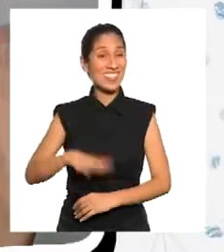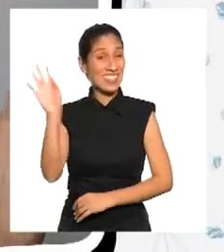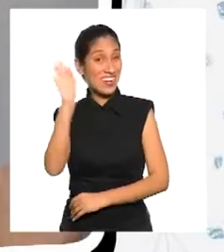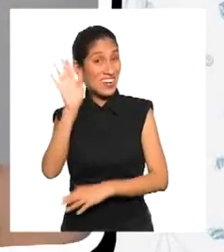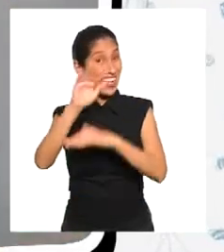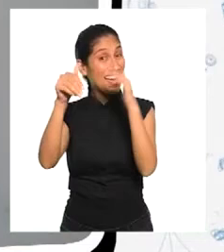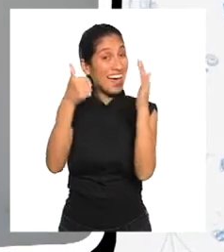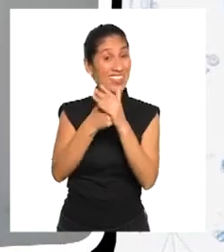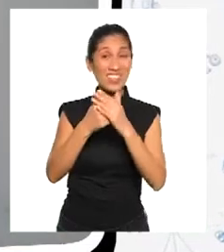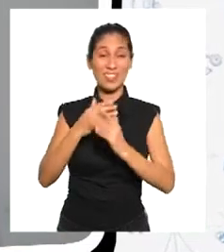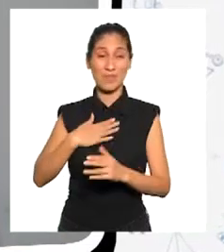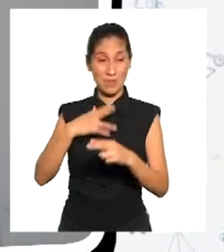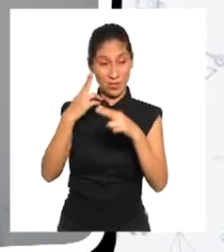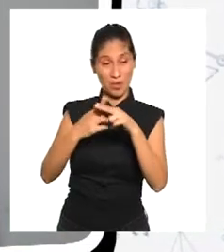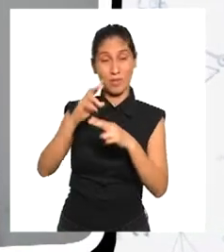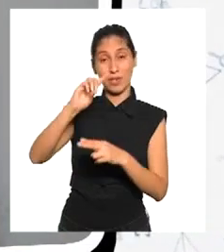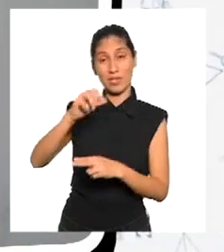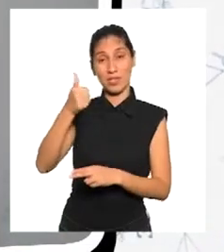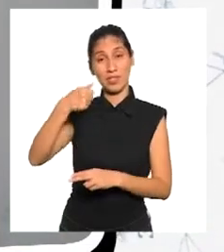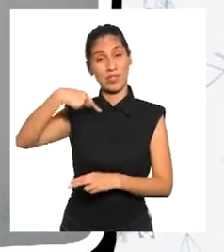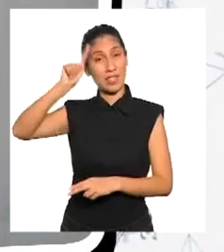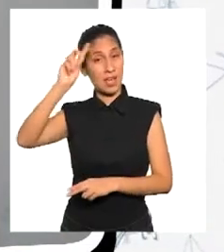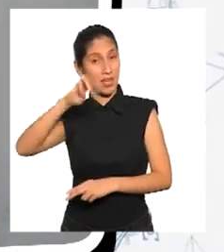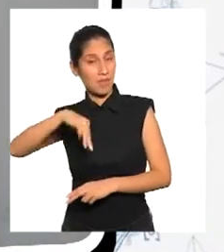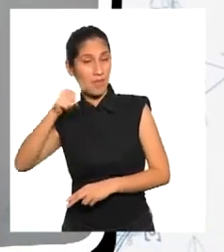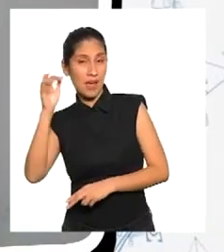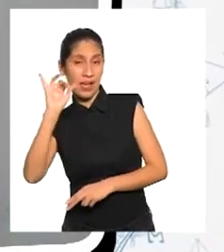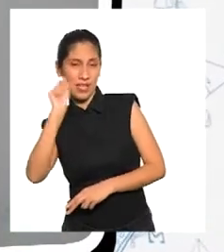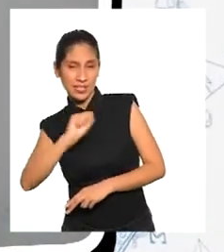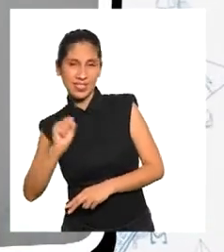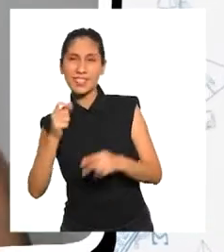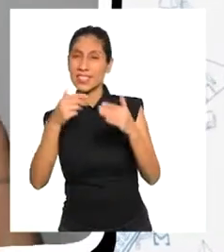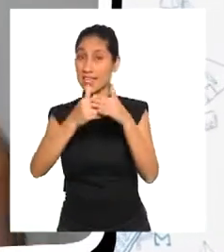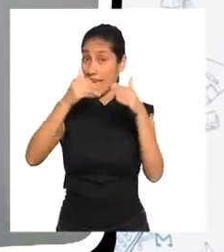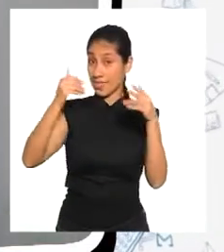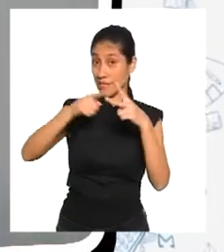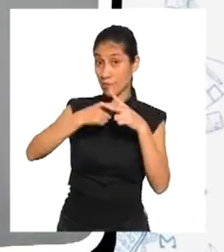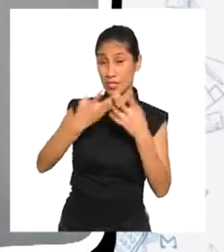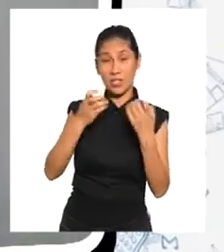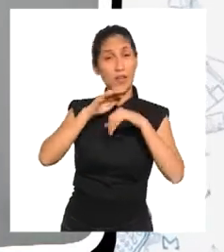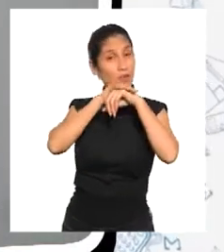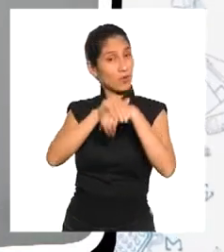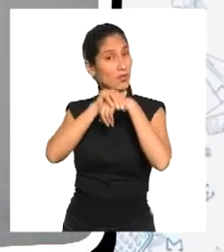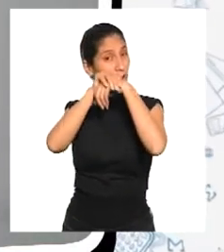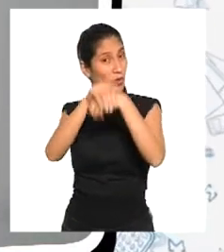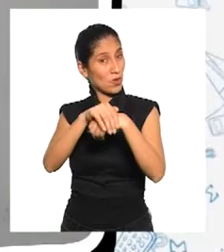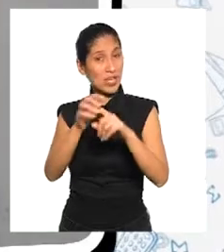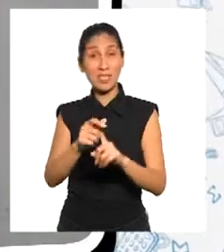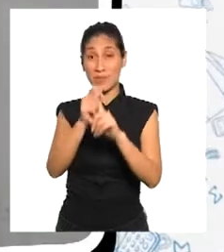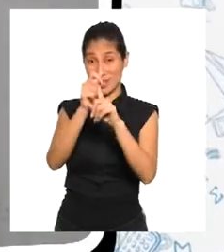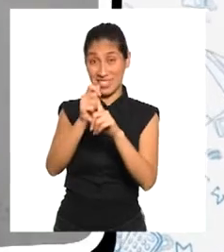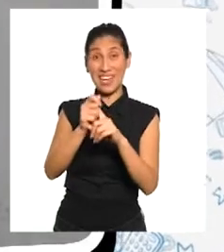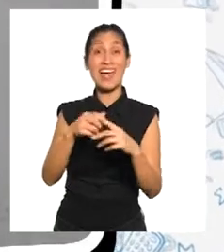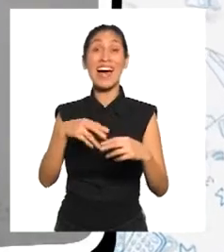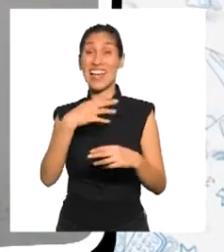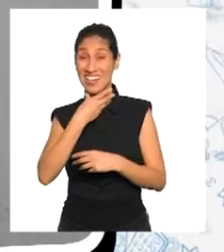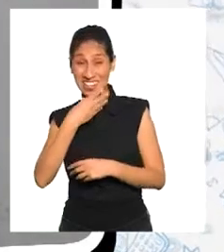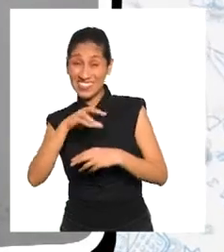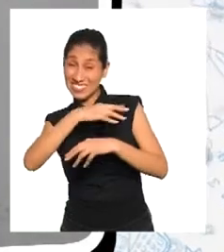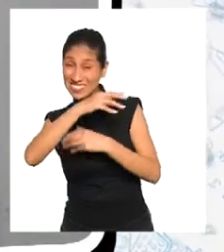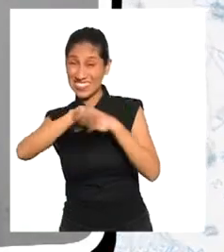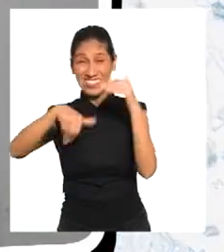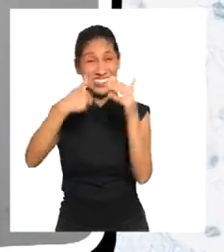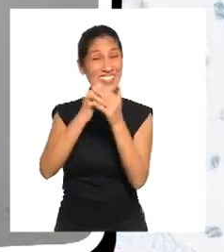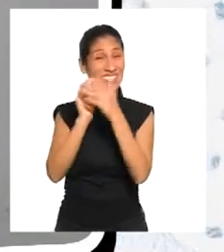a todos y a todas, mi nombre es Damaris. Y antes de empezar, quiero mandar un saludo muy especial a mi promo del Colegio Fe y Alegría